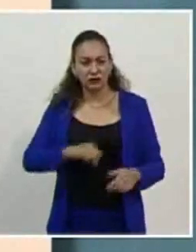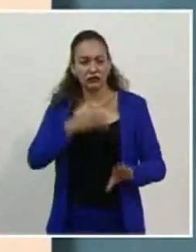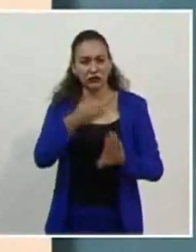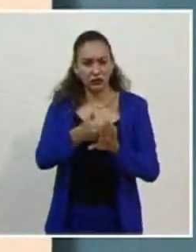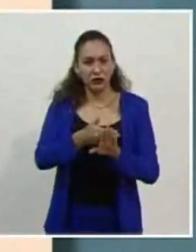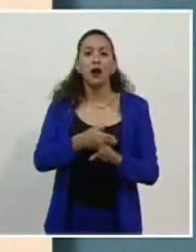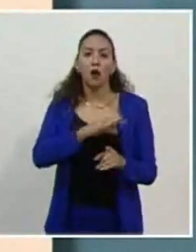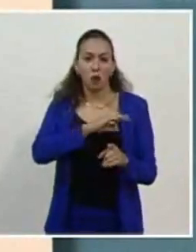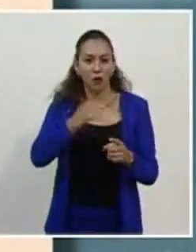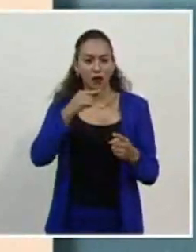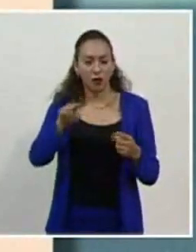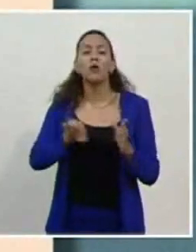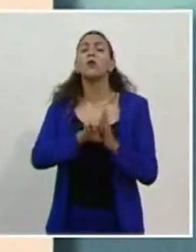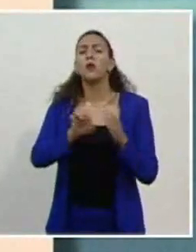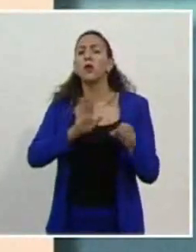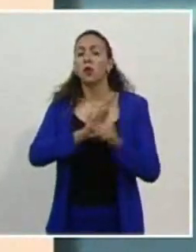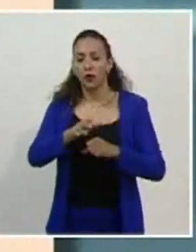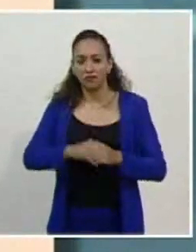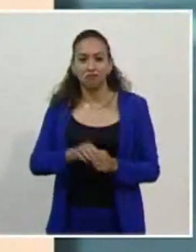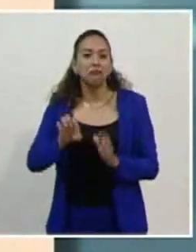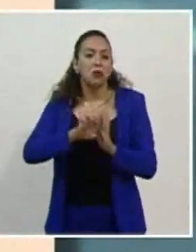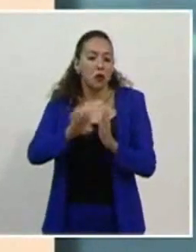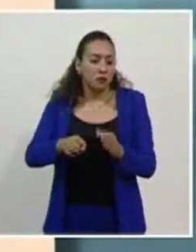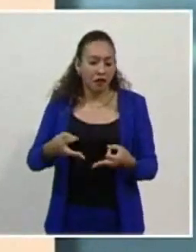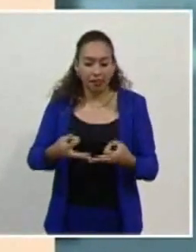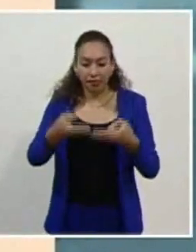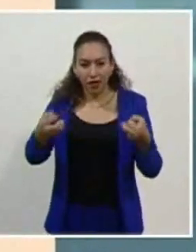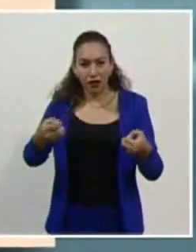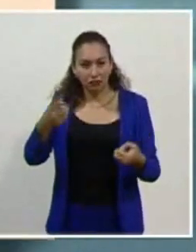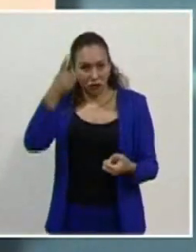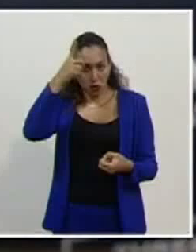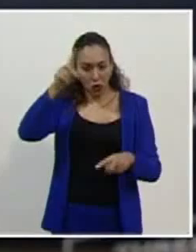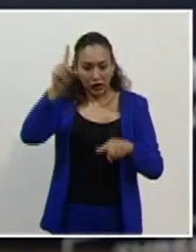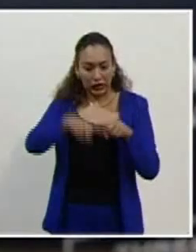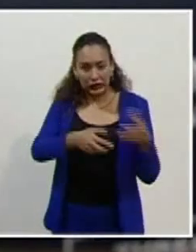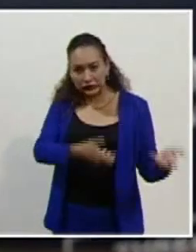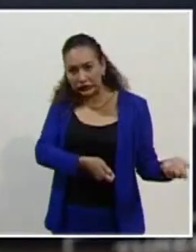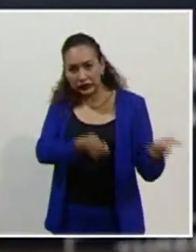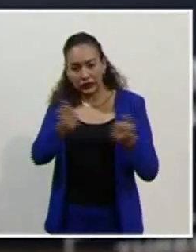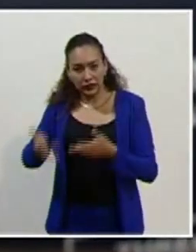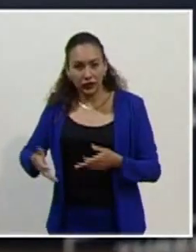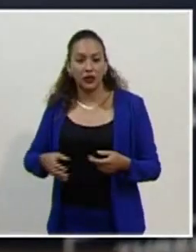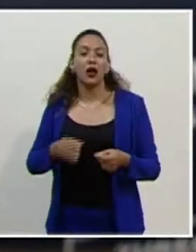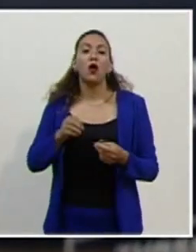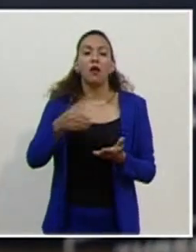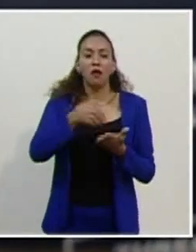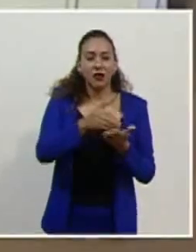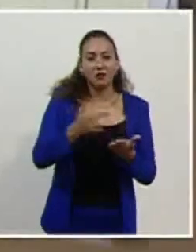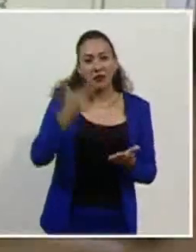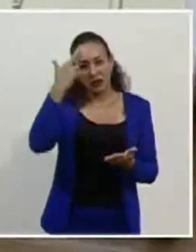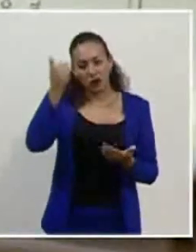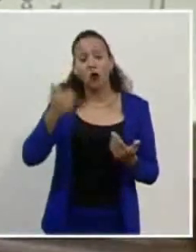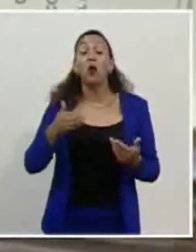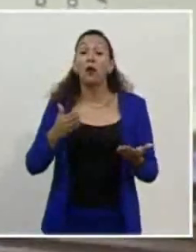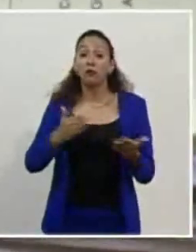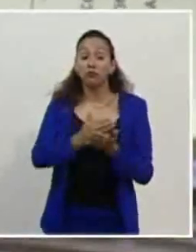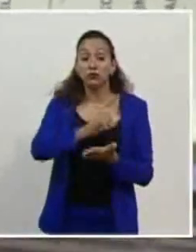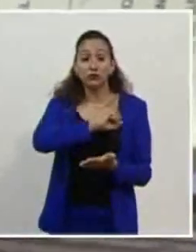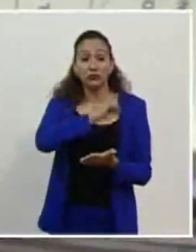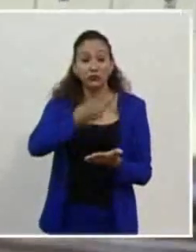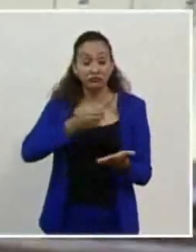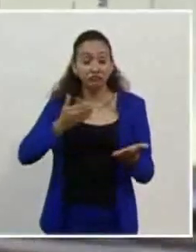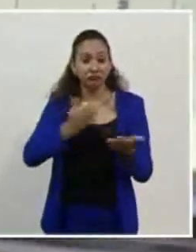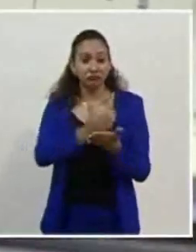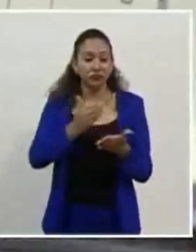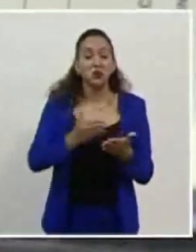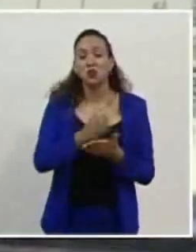Por ejemplo, por la expropiación de un terreno de su propiedad, en una detención injustificada o cuando los servicios de salud públicos no proporcionan